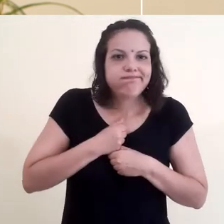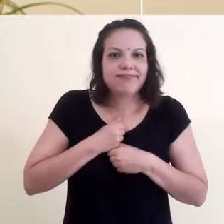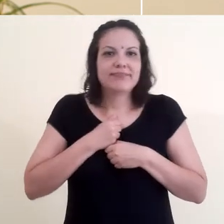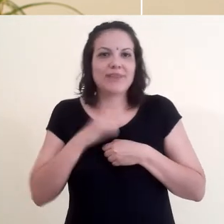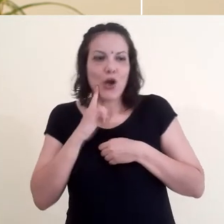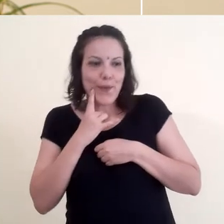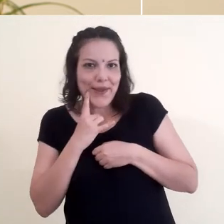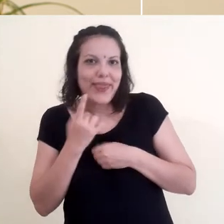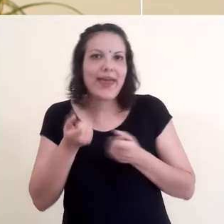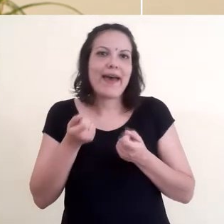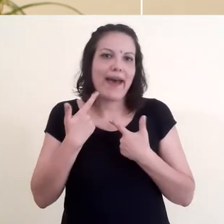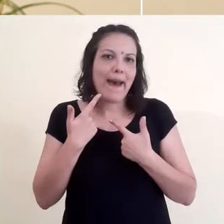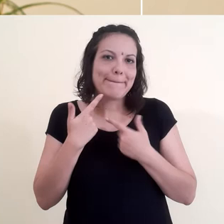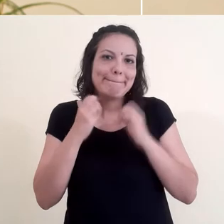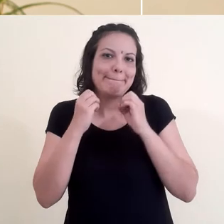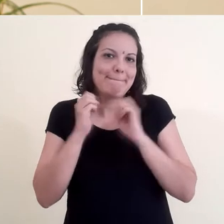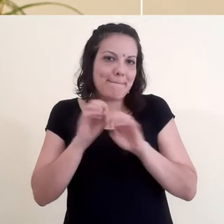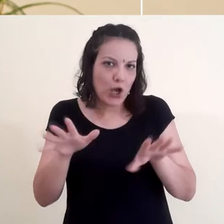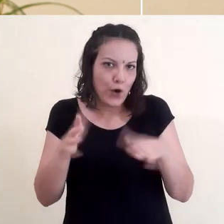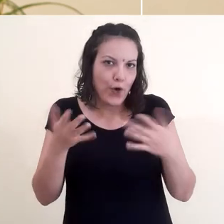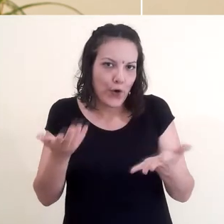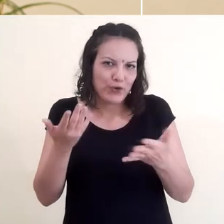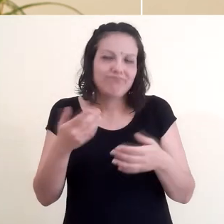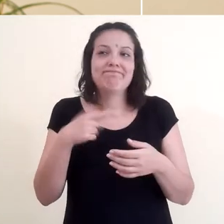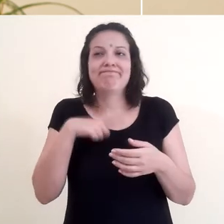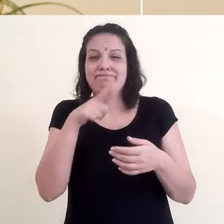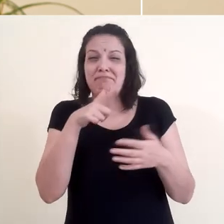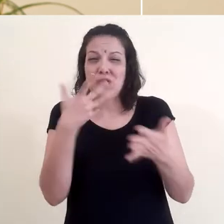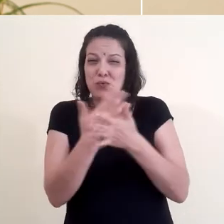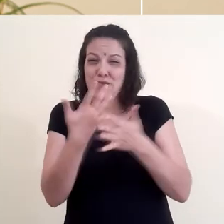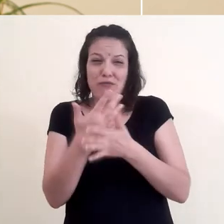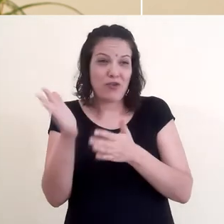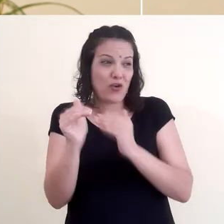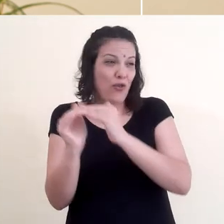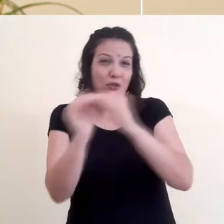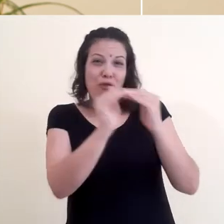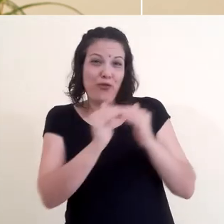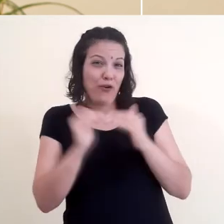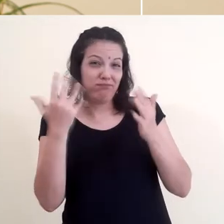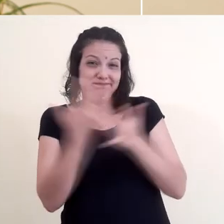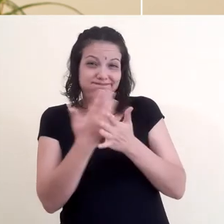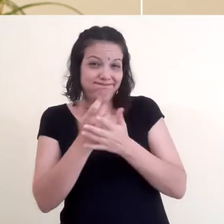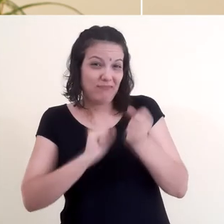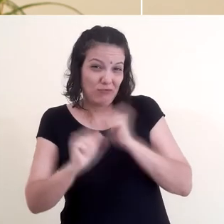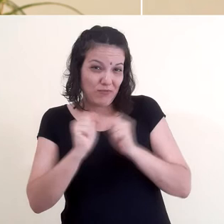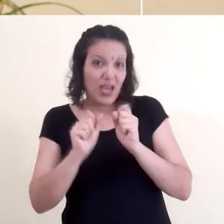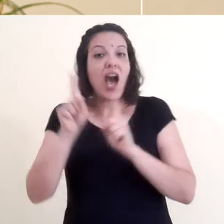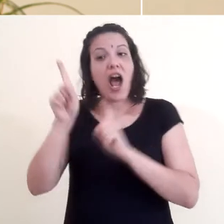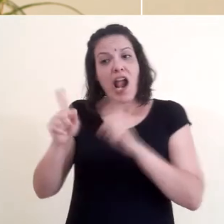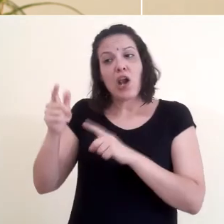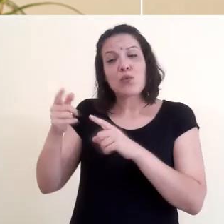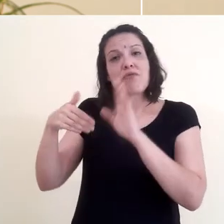parte de todos, ¿no?, porque lo sufrimos todos por igual, yo creo, algunos con más recursos que otros para